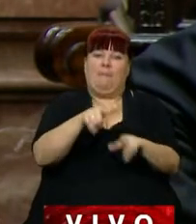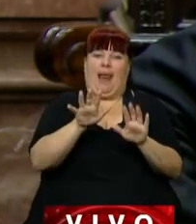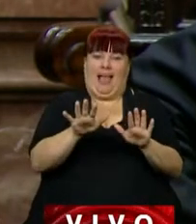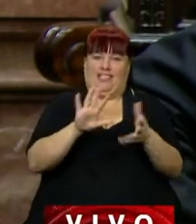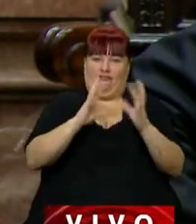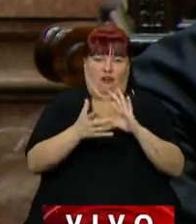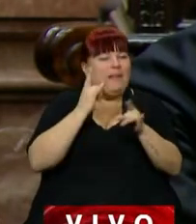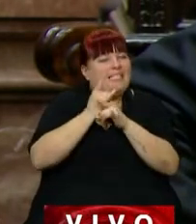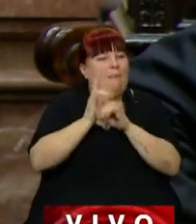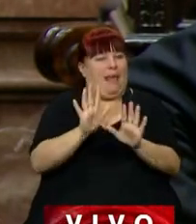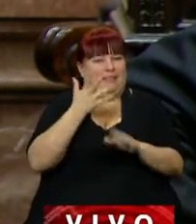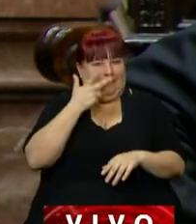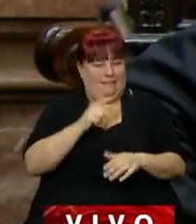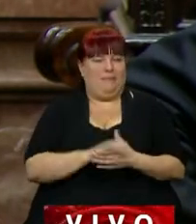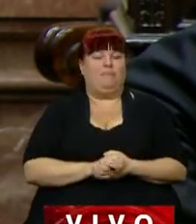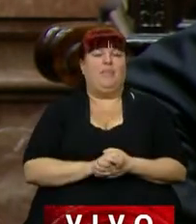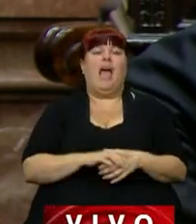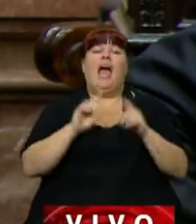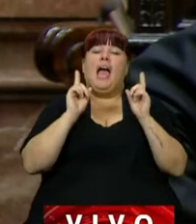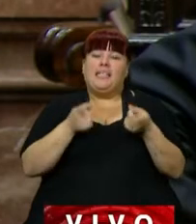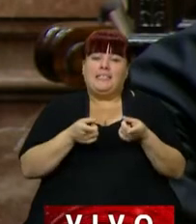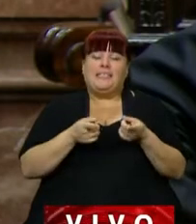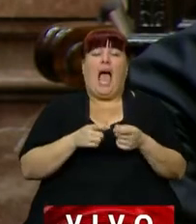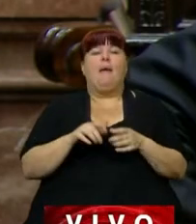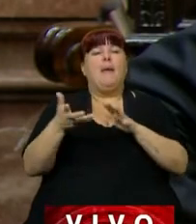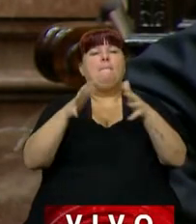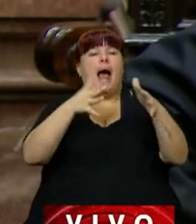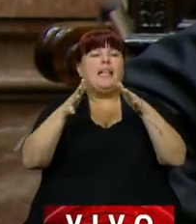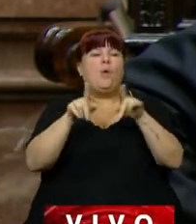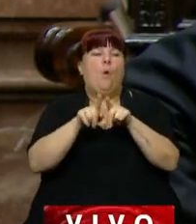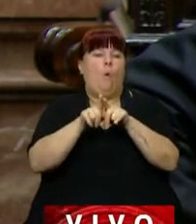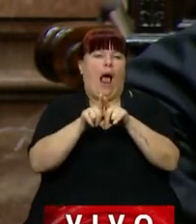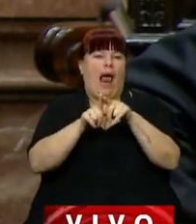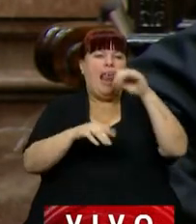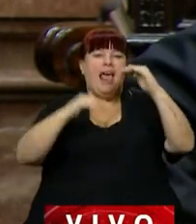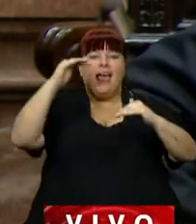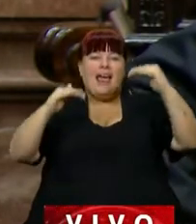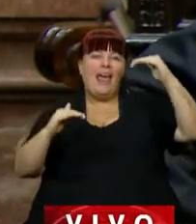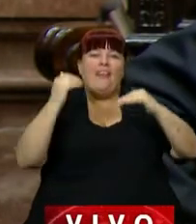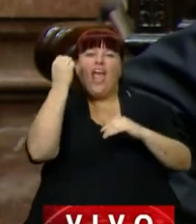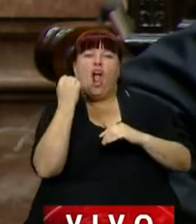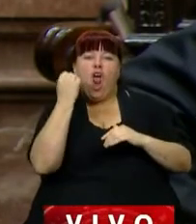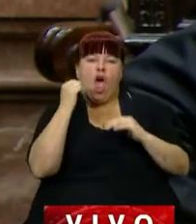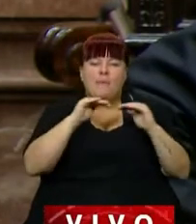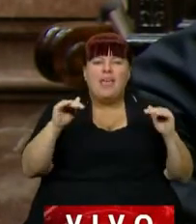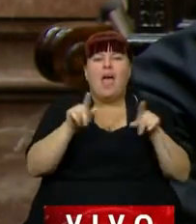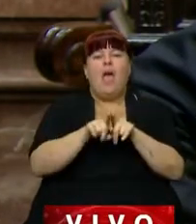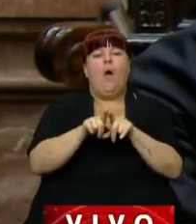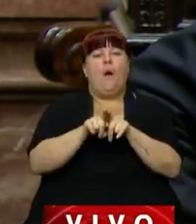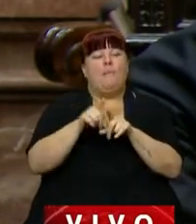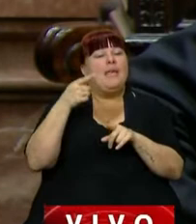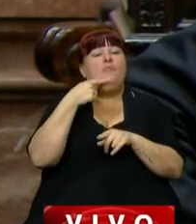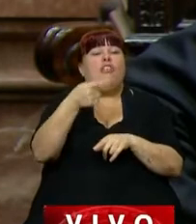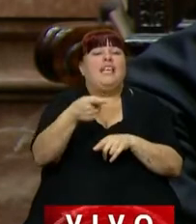así, siempre sea así. Y también que se asemeje un poco las variables macroeconómicas un poco a lo